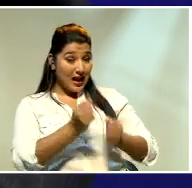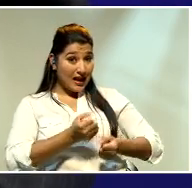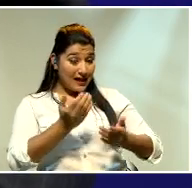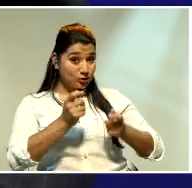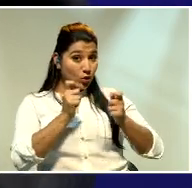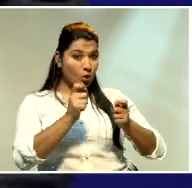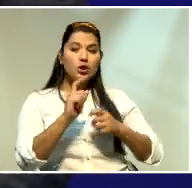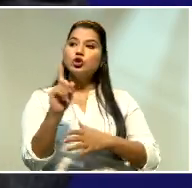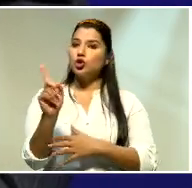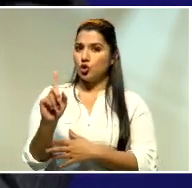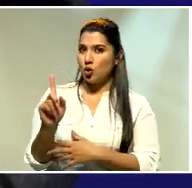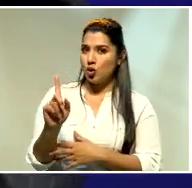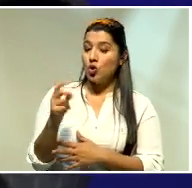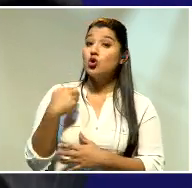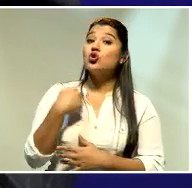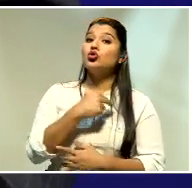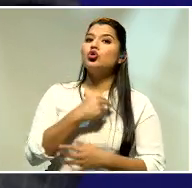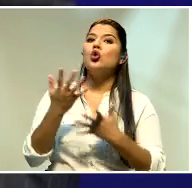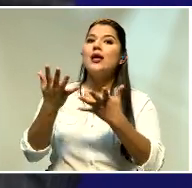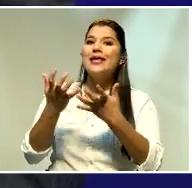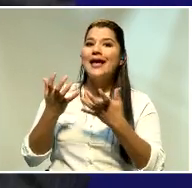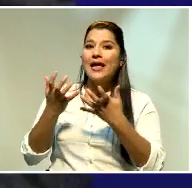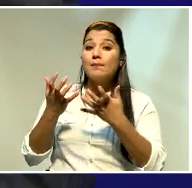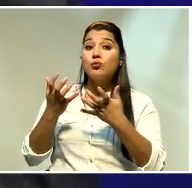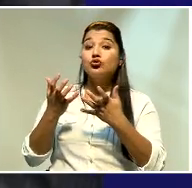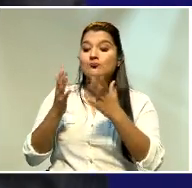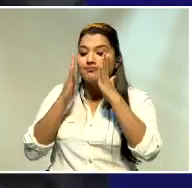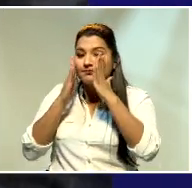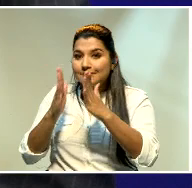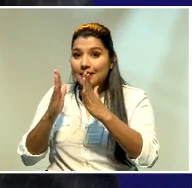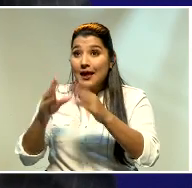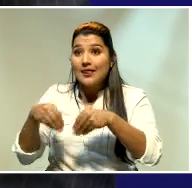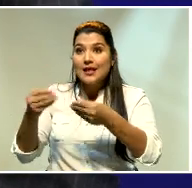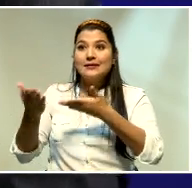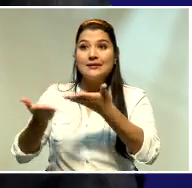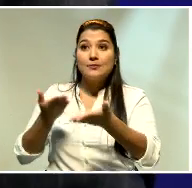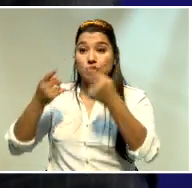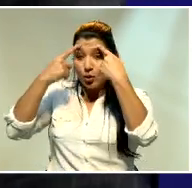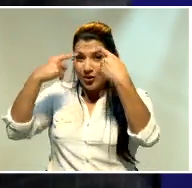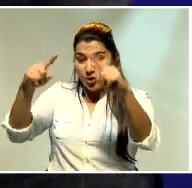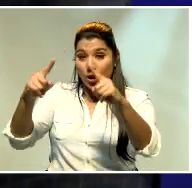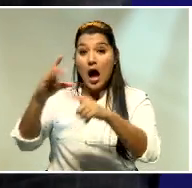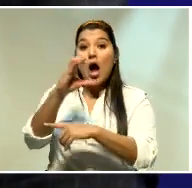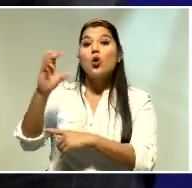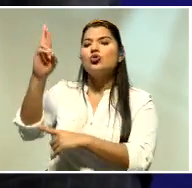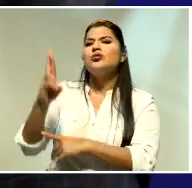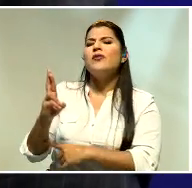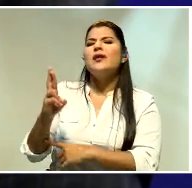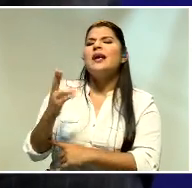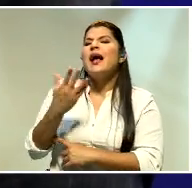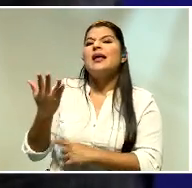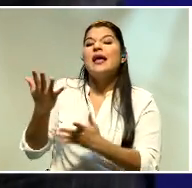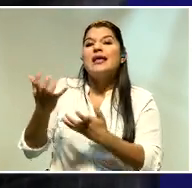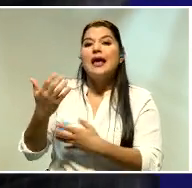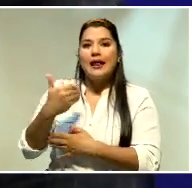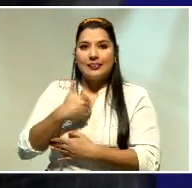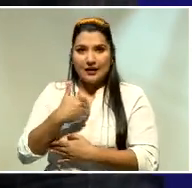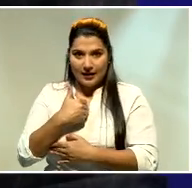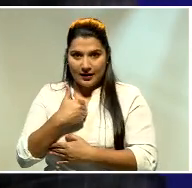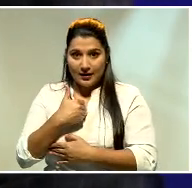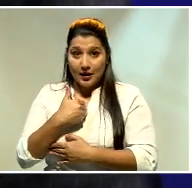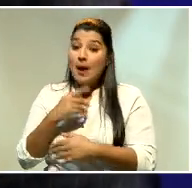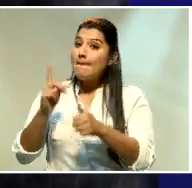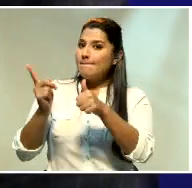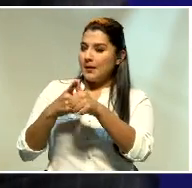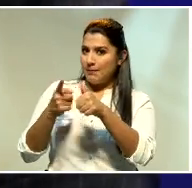política deliberada para que nos centremos en la prestación de servicios y en los resultados. A Costa Rica lo que le interesa es tener, primero que